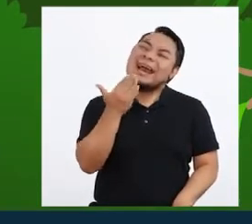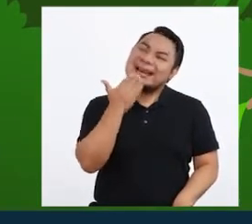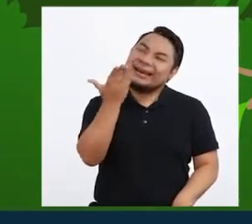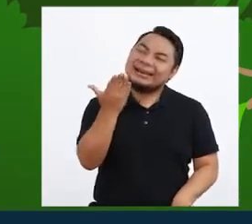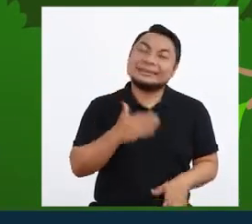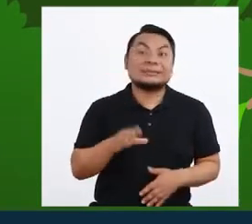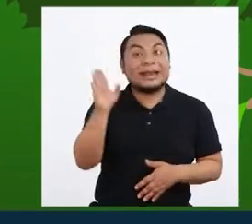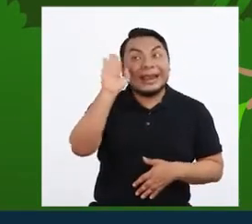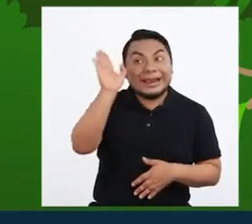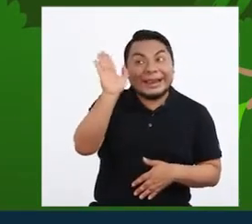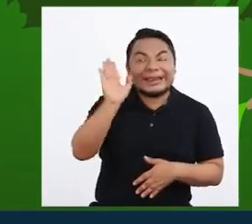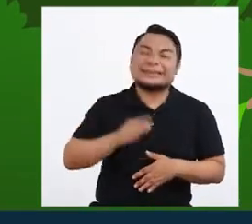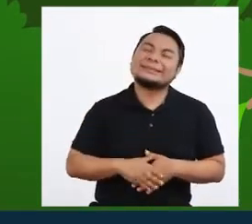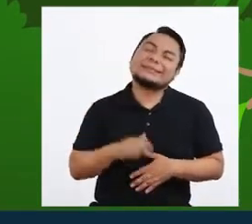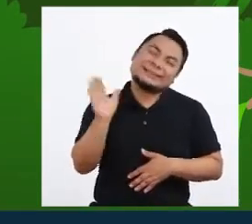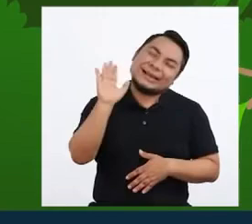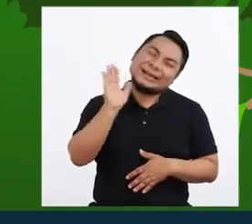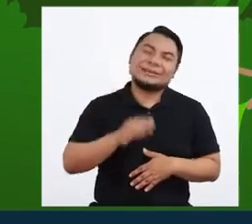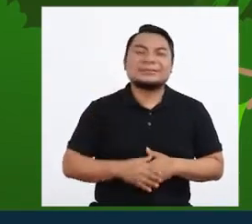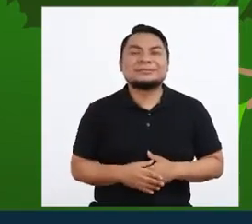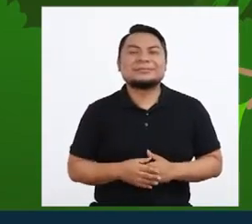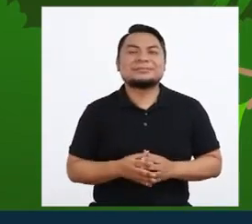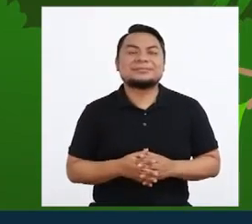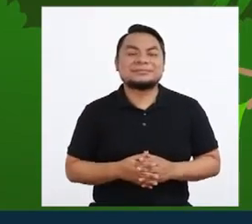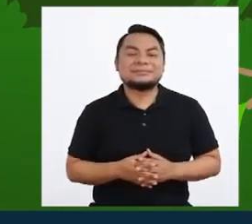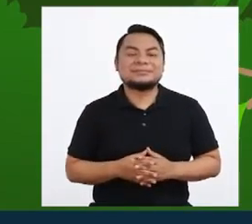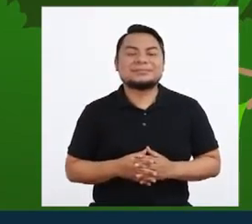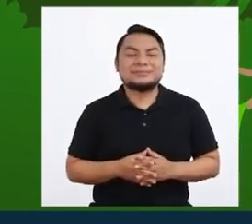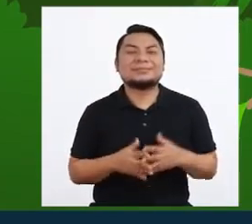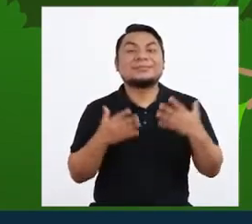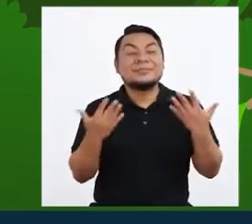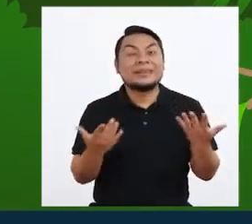¡Muchas gracias, señora! ¡Adiosito! ¡Chau!